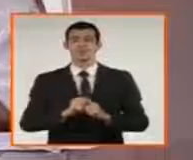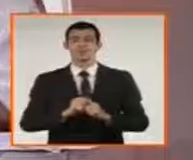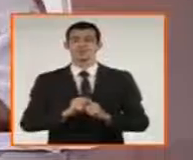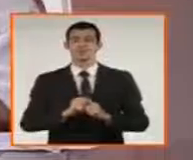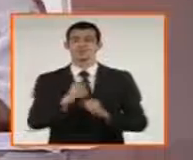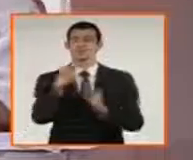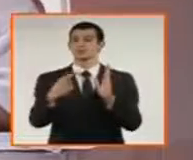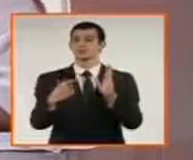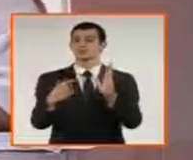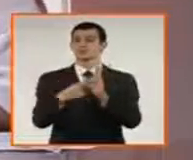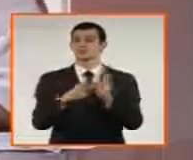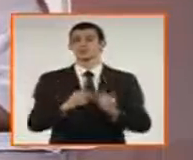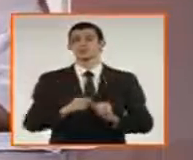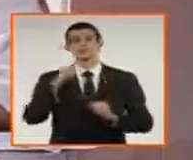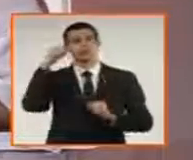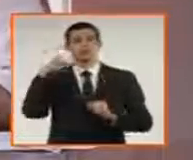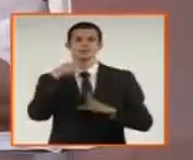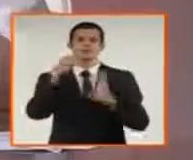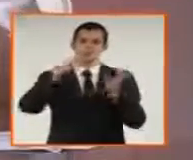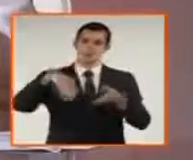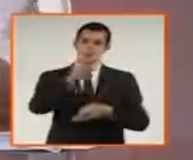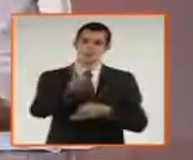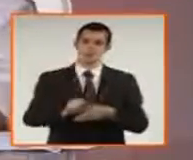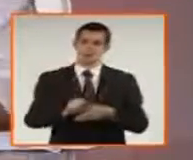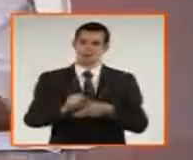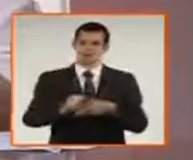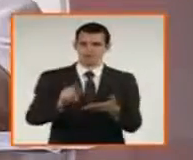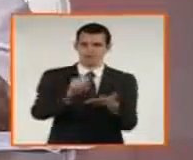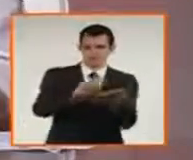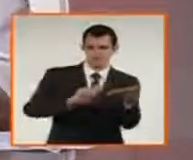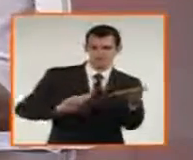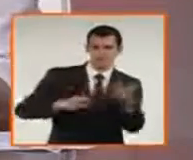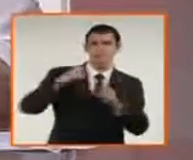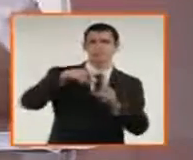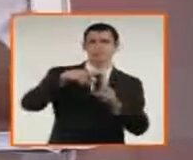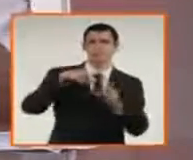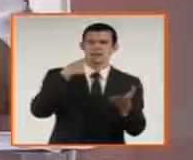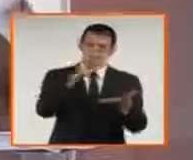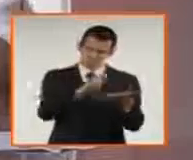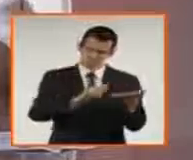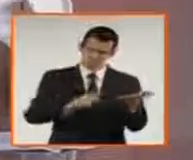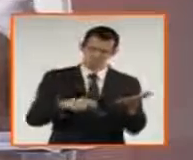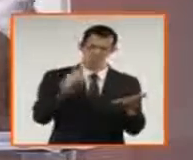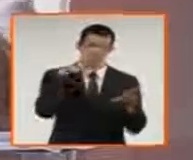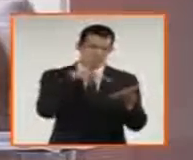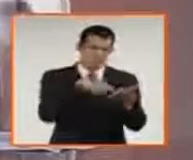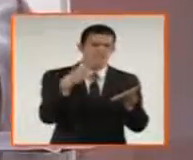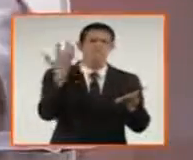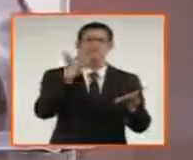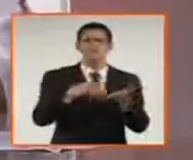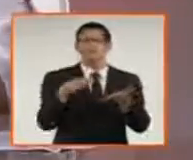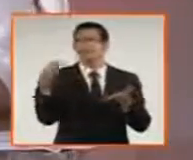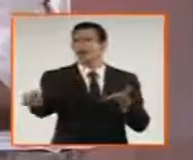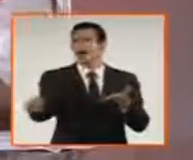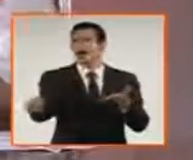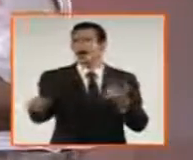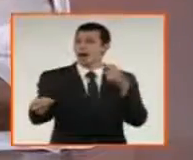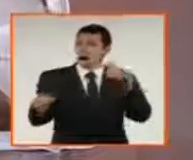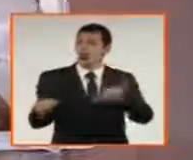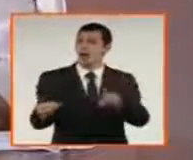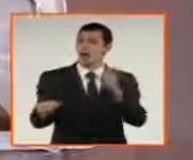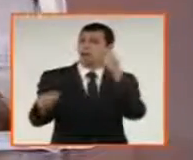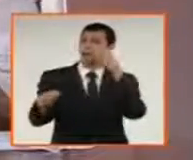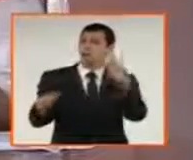efecto que está vinculado al parentesco. En otras ramas, el derecho penal establece figuras agravadas